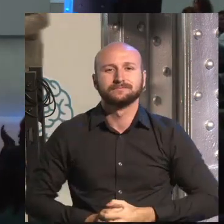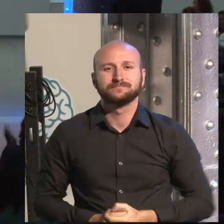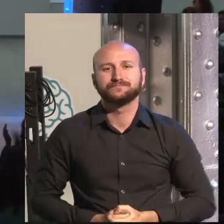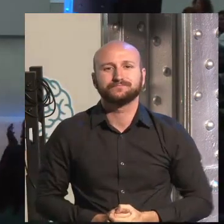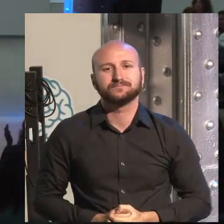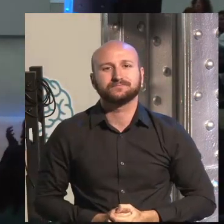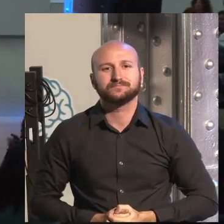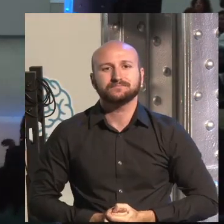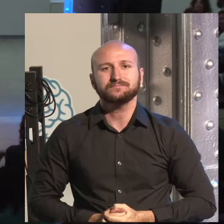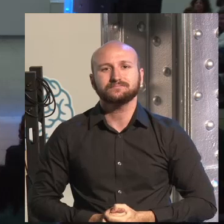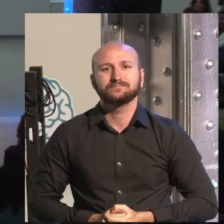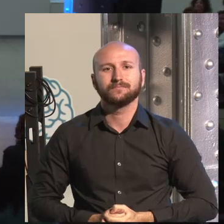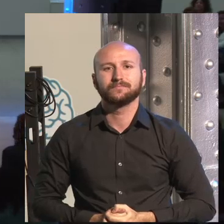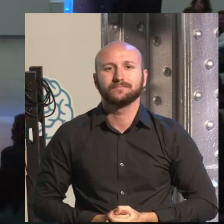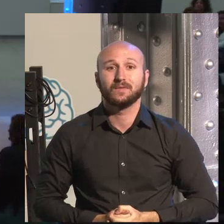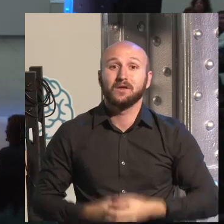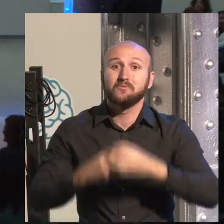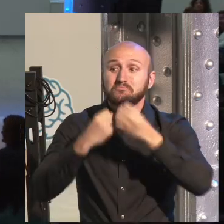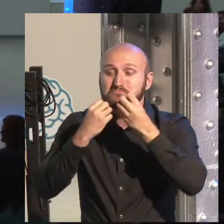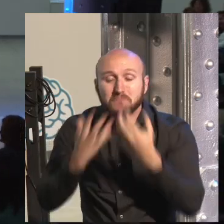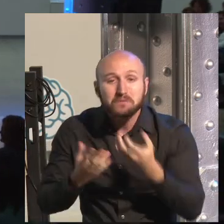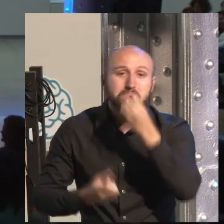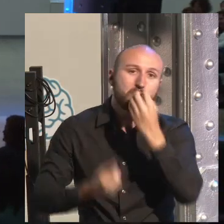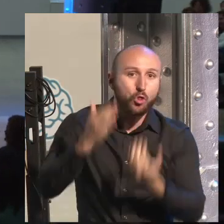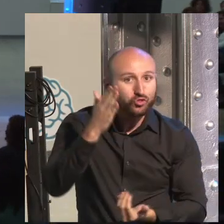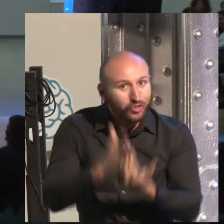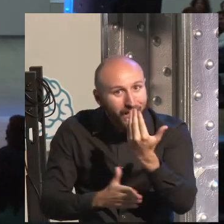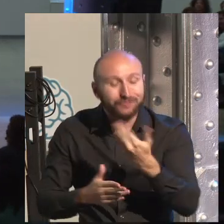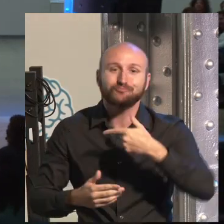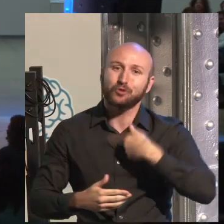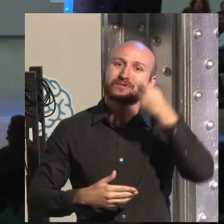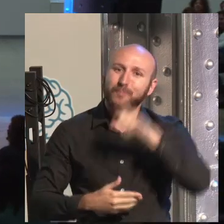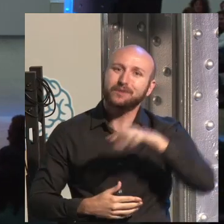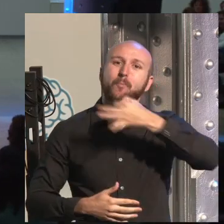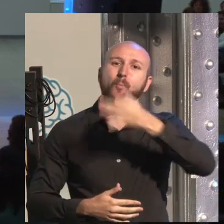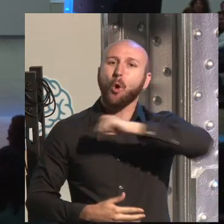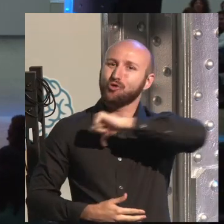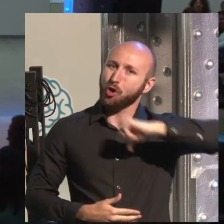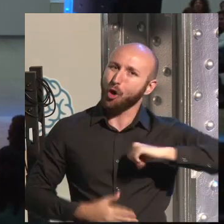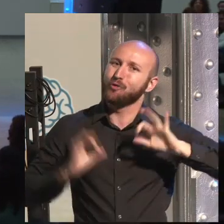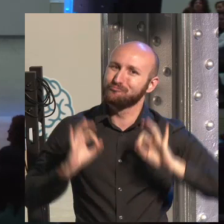Bueno, pues buenos días. Yo también voy a contar un monólogo.